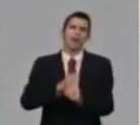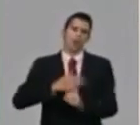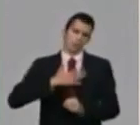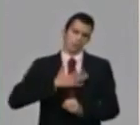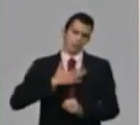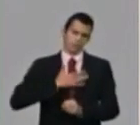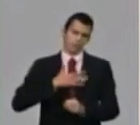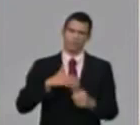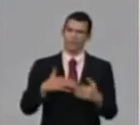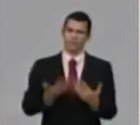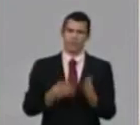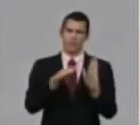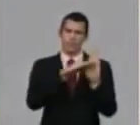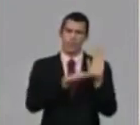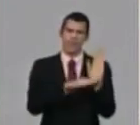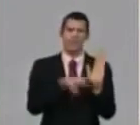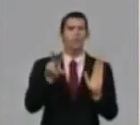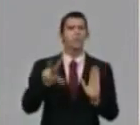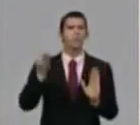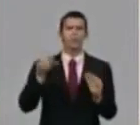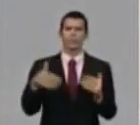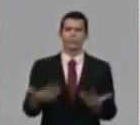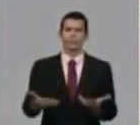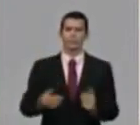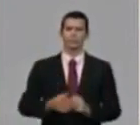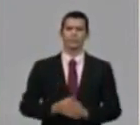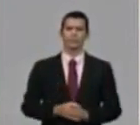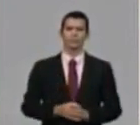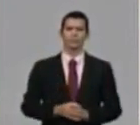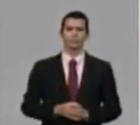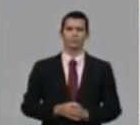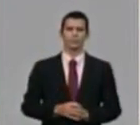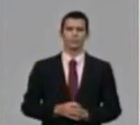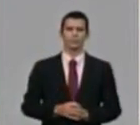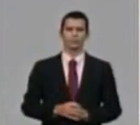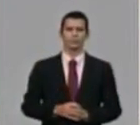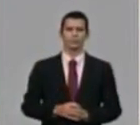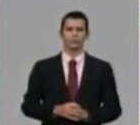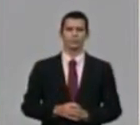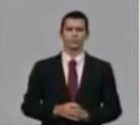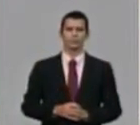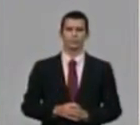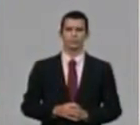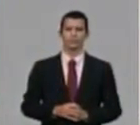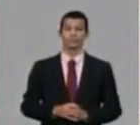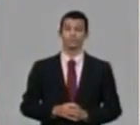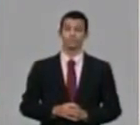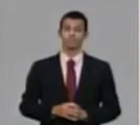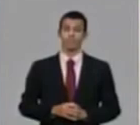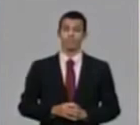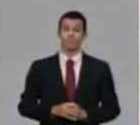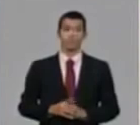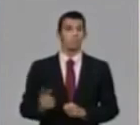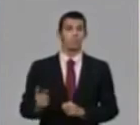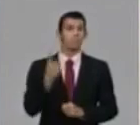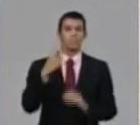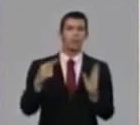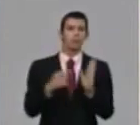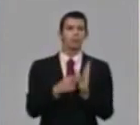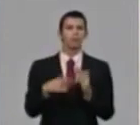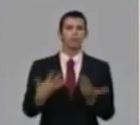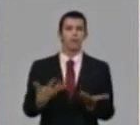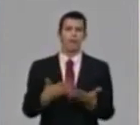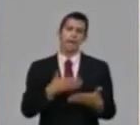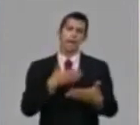Primero, el reconocimiento como una causa de suspensión de las actividades, el estar afectado por la COVID. Estas suspensiones pueden